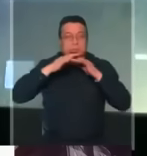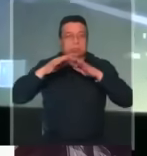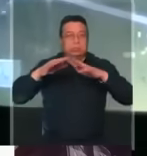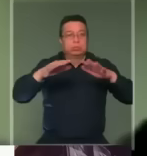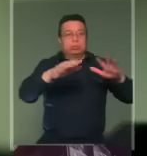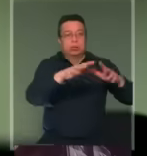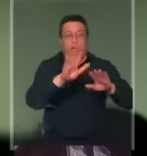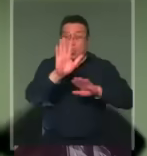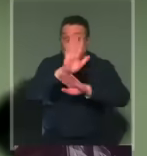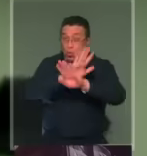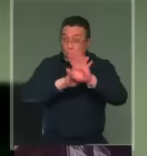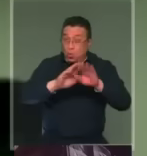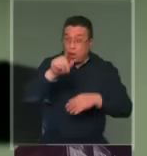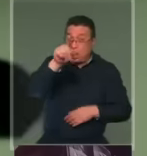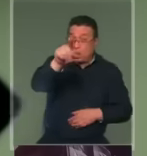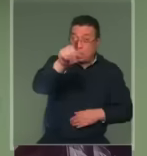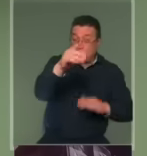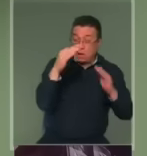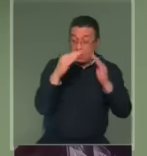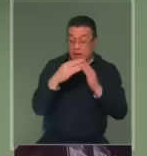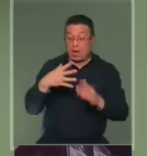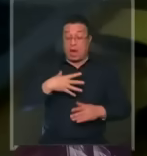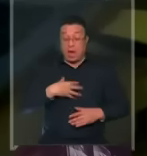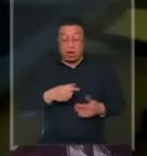con quienes comparten sus hijos